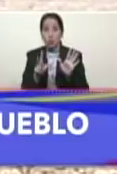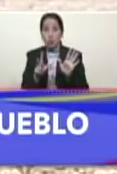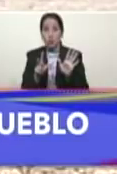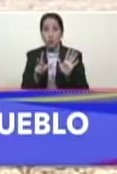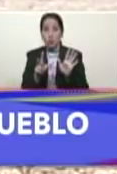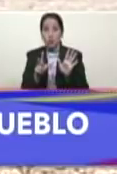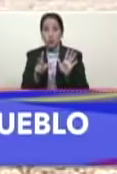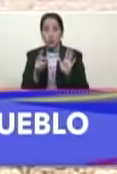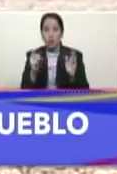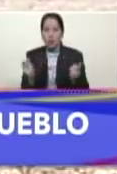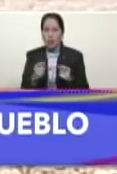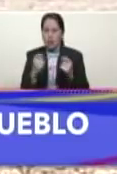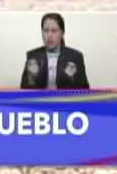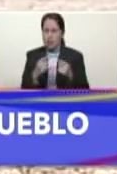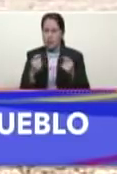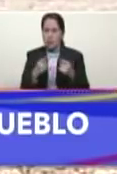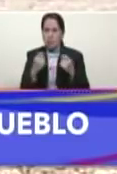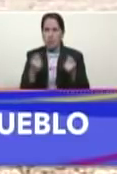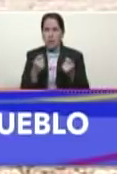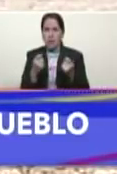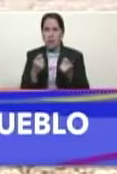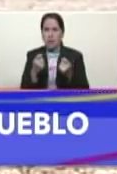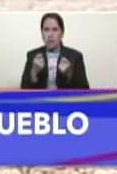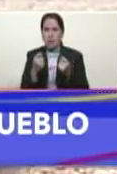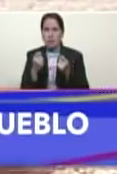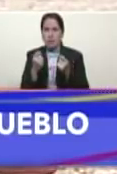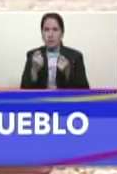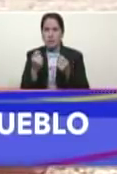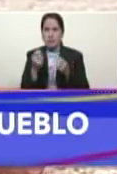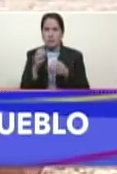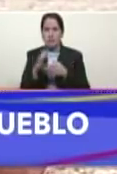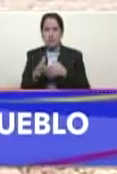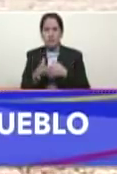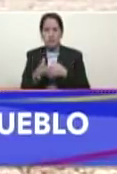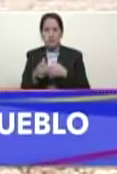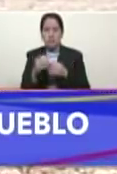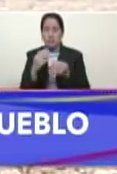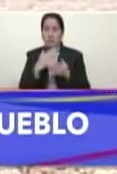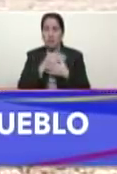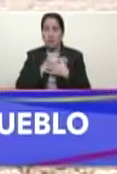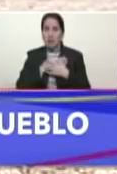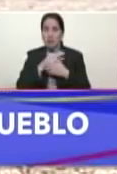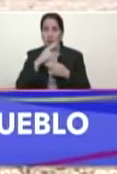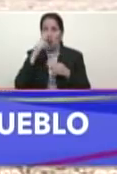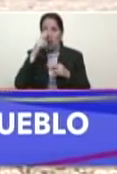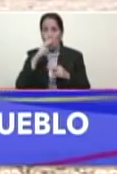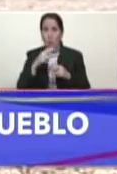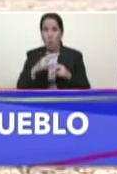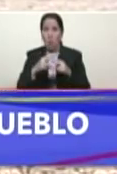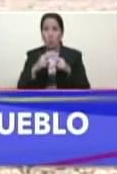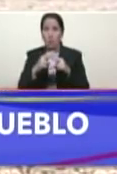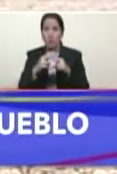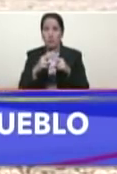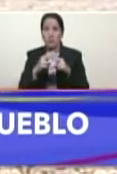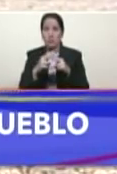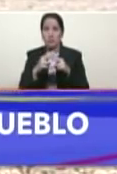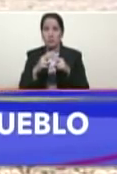con una campaña brutal para que la gente no votara. Y este humilde obrero que está aquí sacó